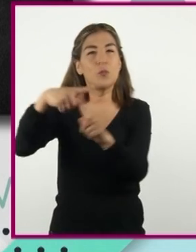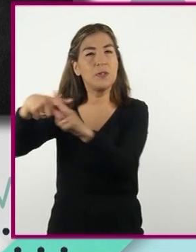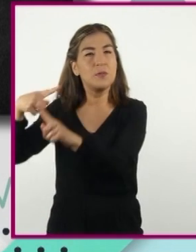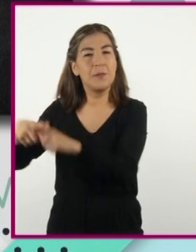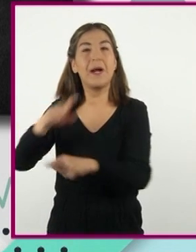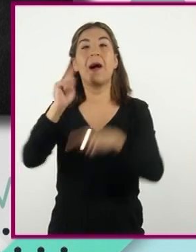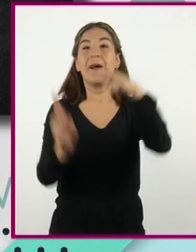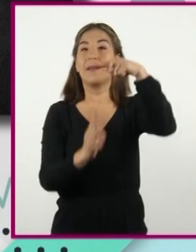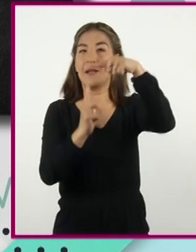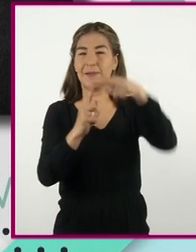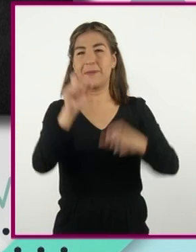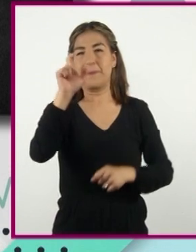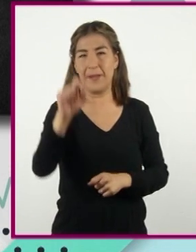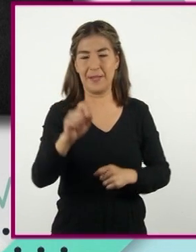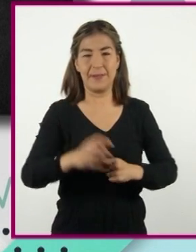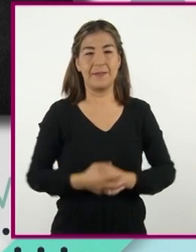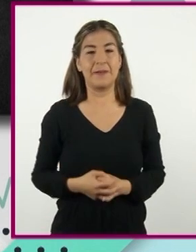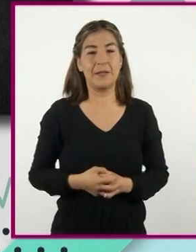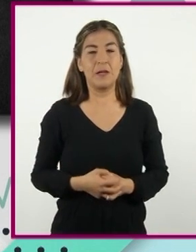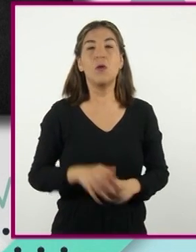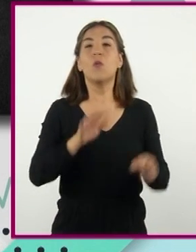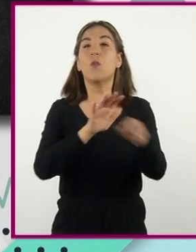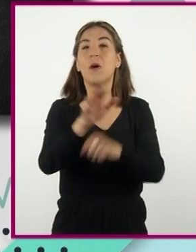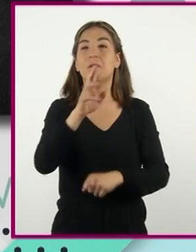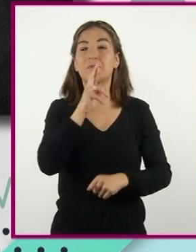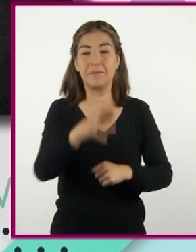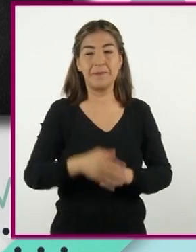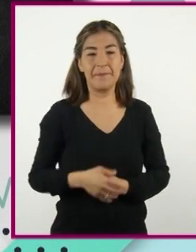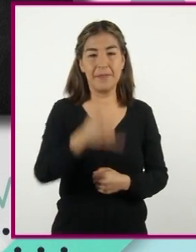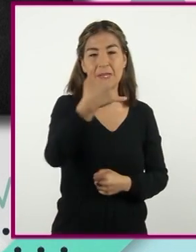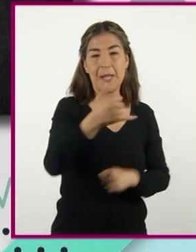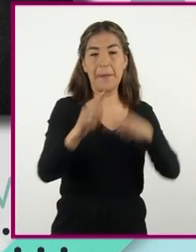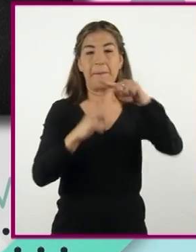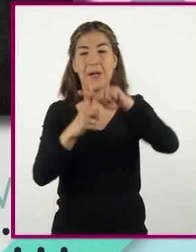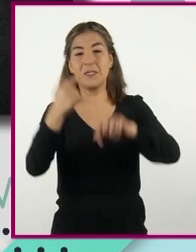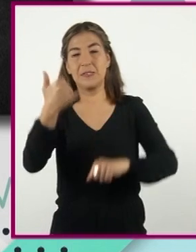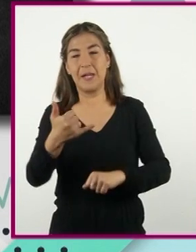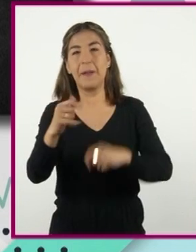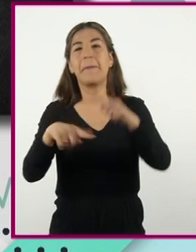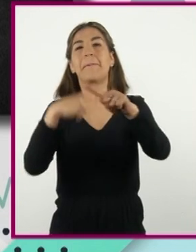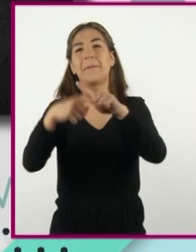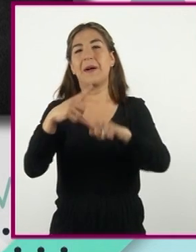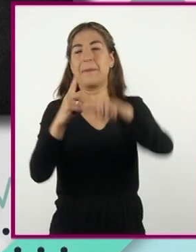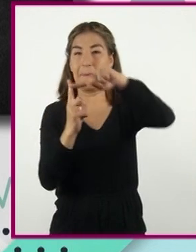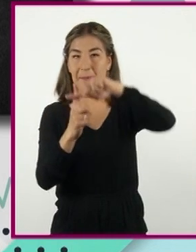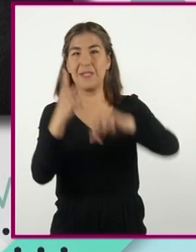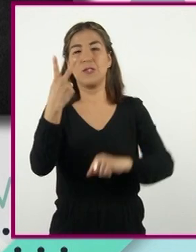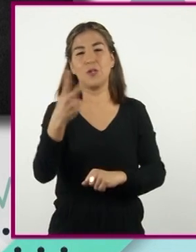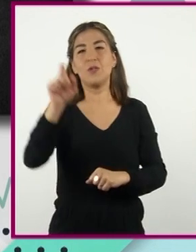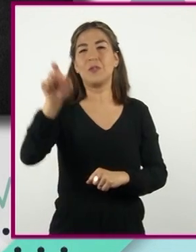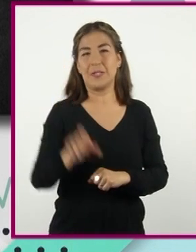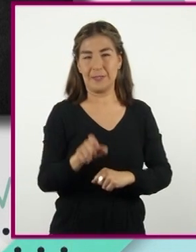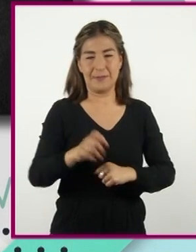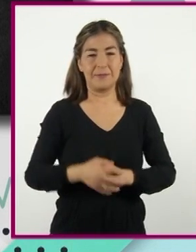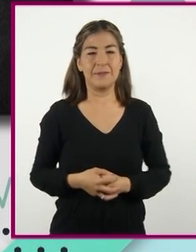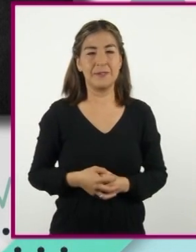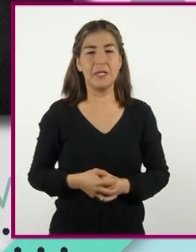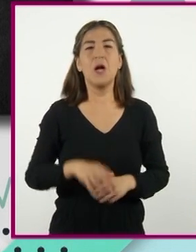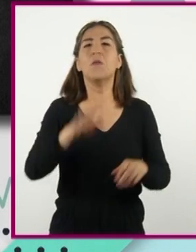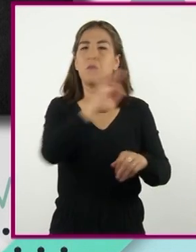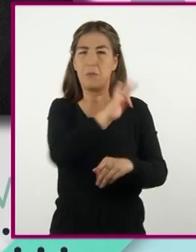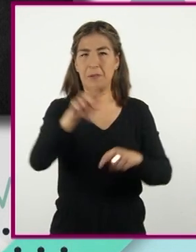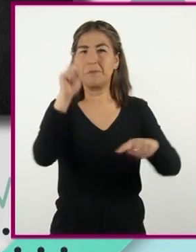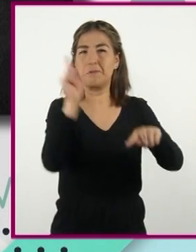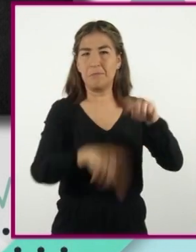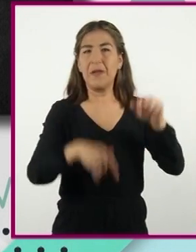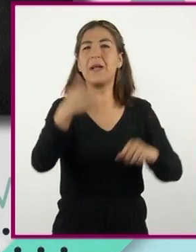entre 20. Y así obtenemos y más 2x. Ahora, podemos eliminar